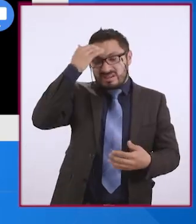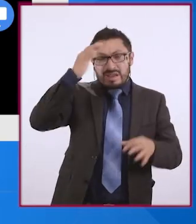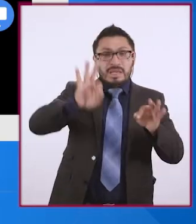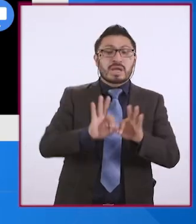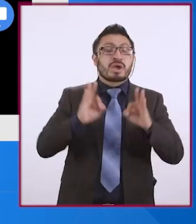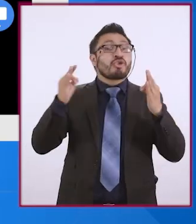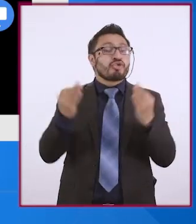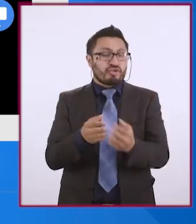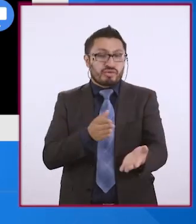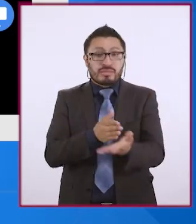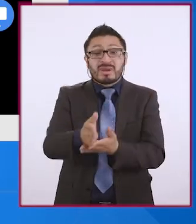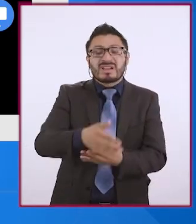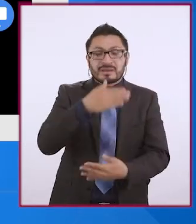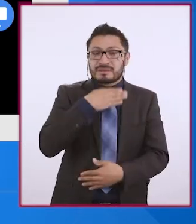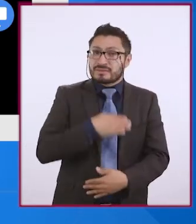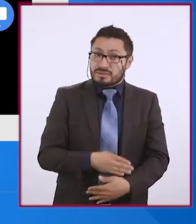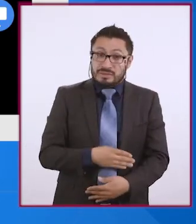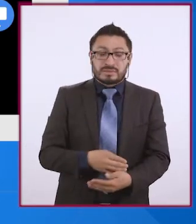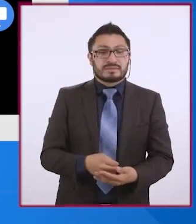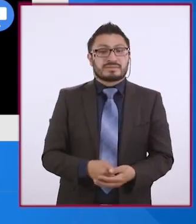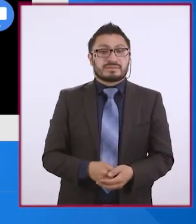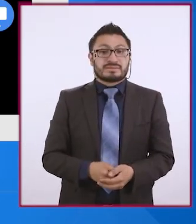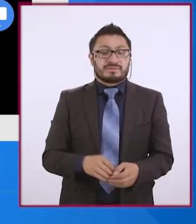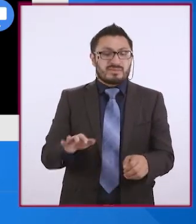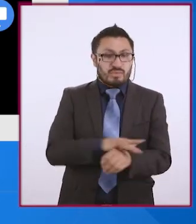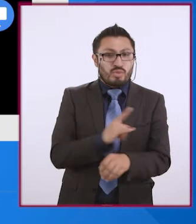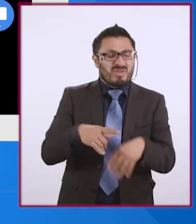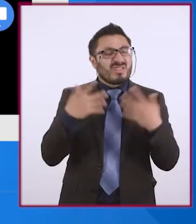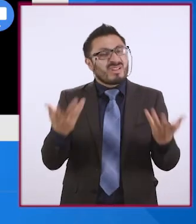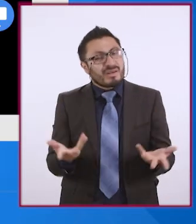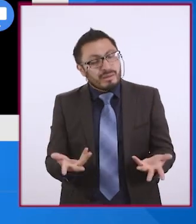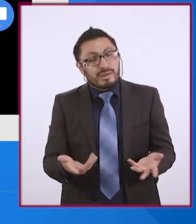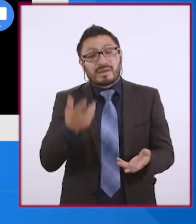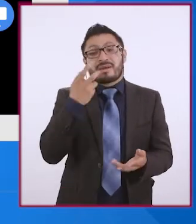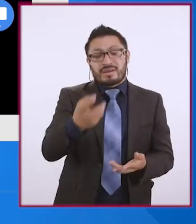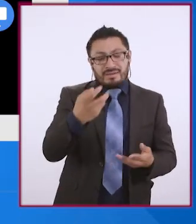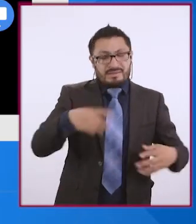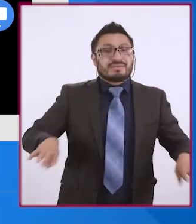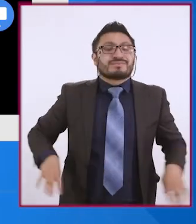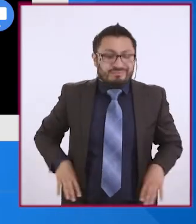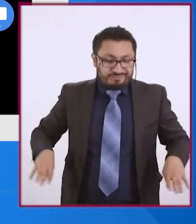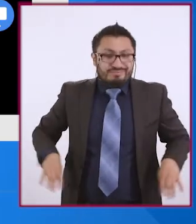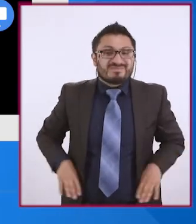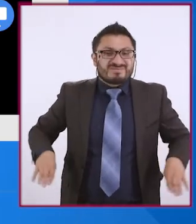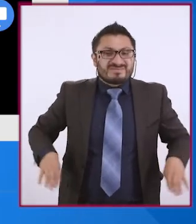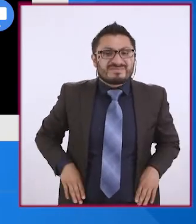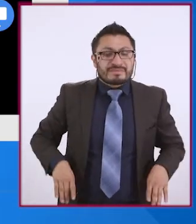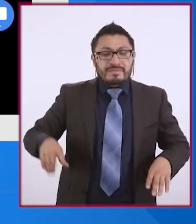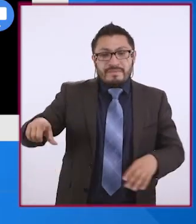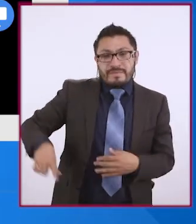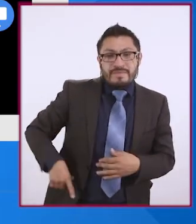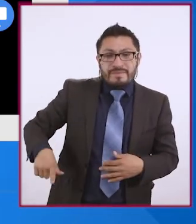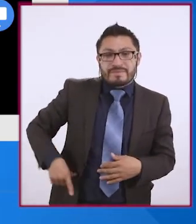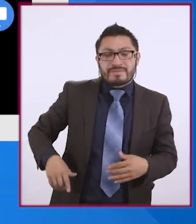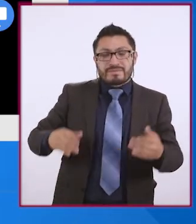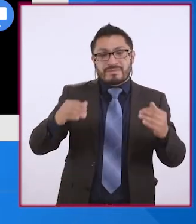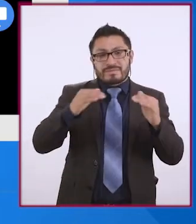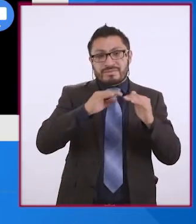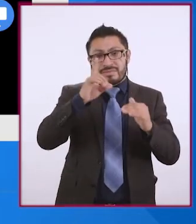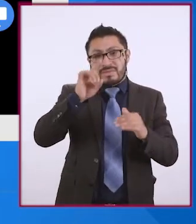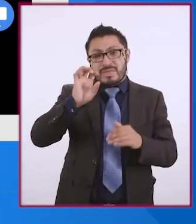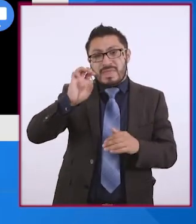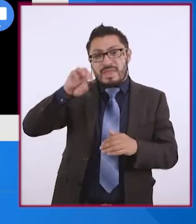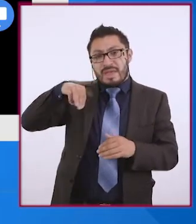formas de acceder a la justicia, porque esa es una de las características de un Estado democrático